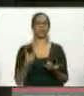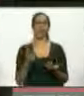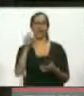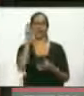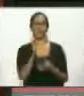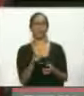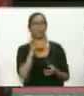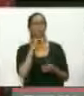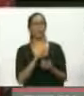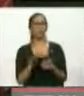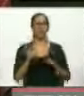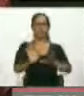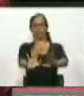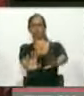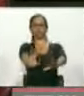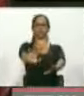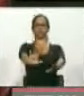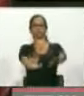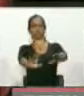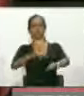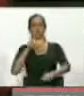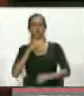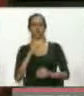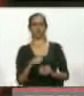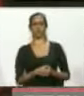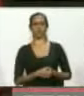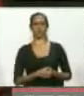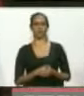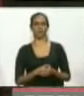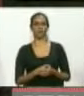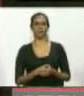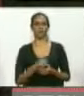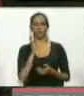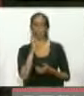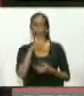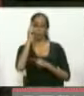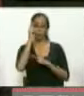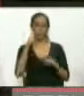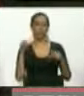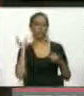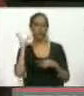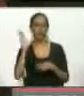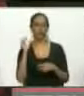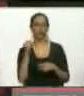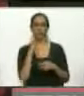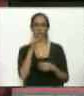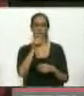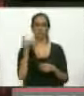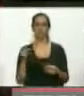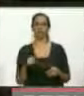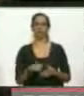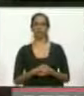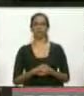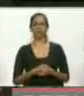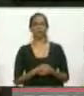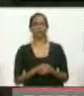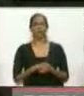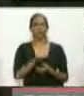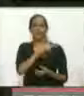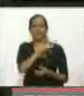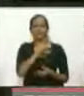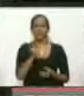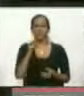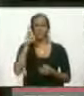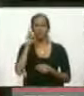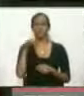muerto que camina políticamente que ni siquiera lo respetan en su estado que es lo que dice la gente ahí ni siquiera en la guaira